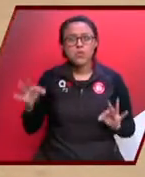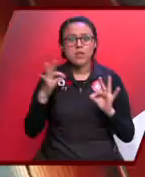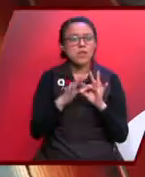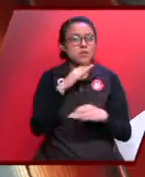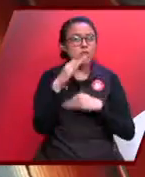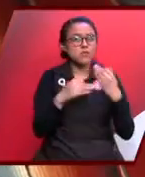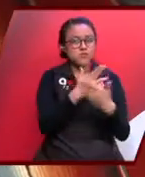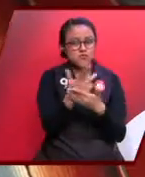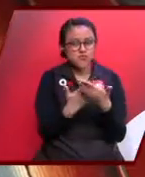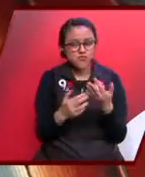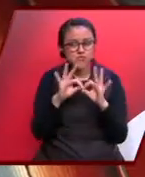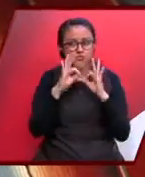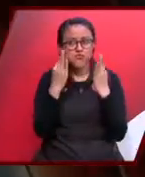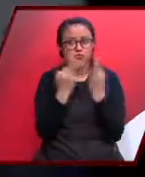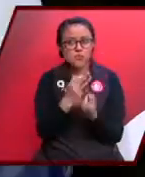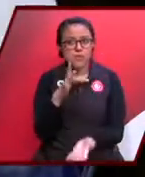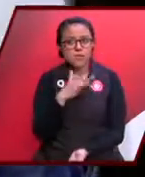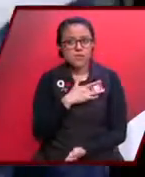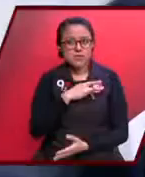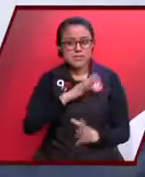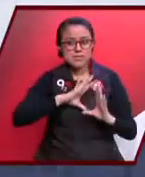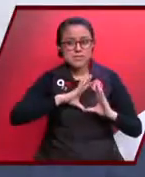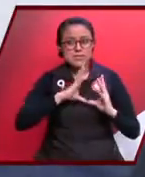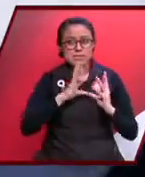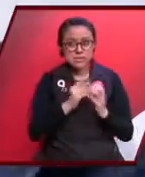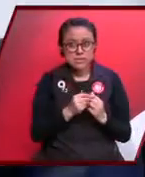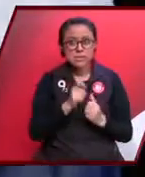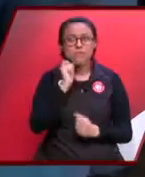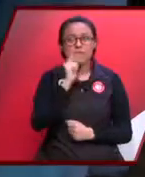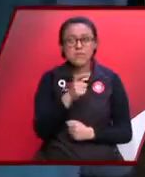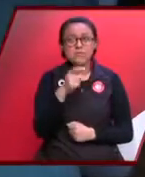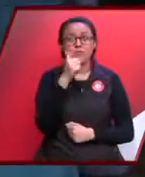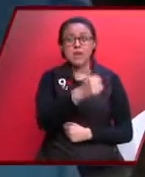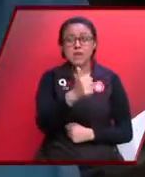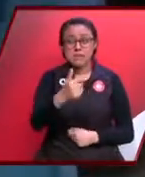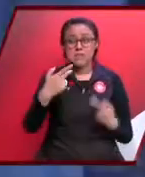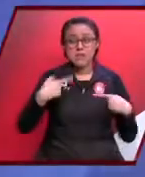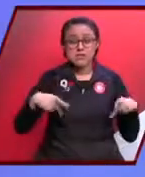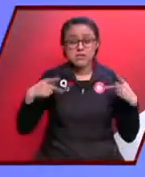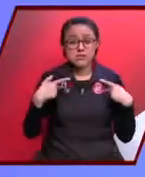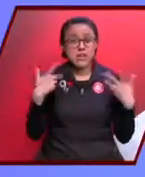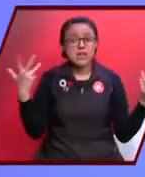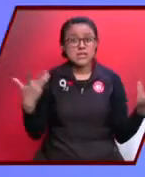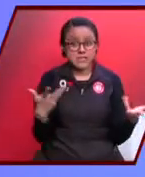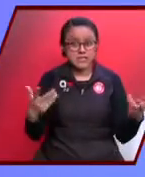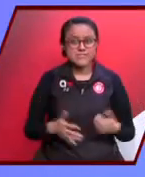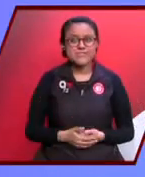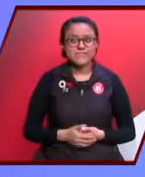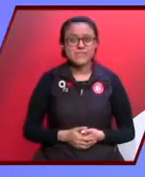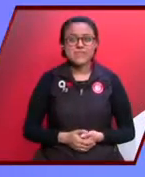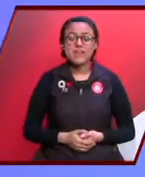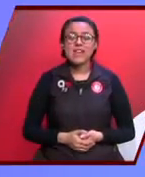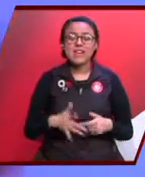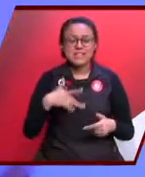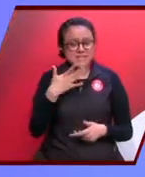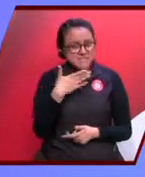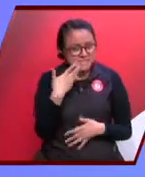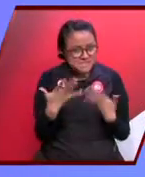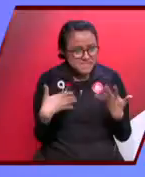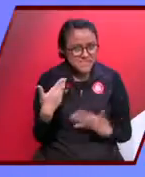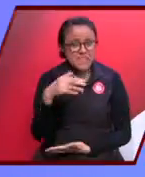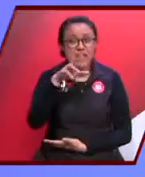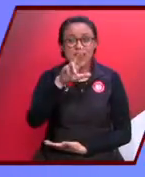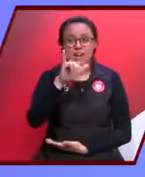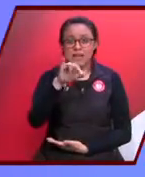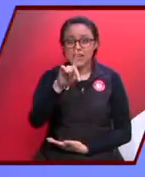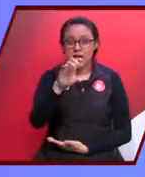diseños incluyeran la figura de un corazón. Justo el corazón que ponen estos artesanos mexicanos. El entusiasmo de Ricardo Salinas es característico. Creo